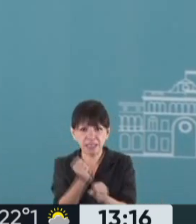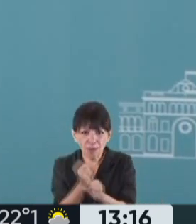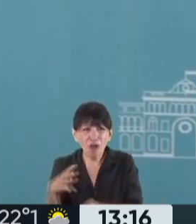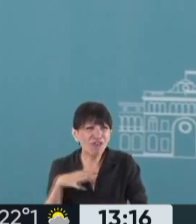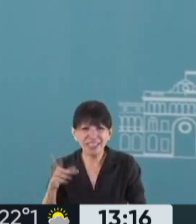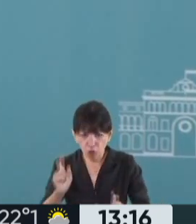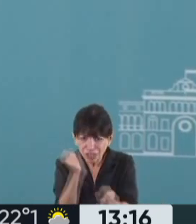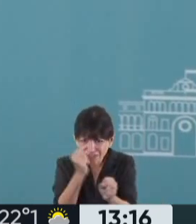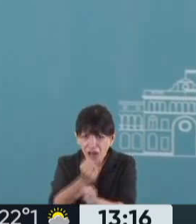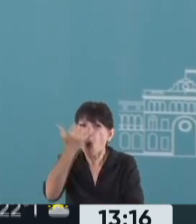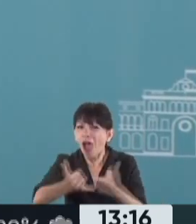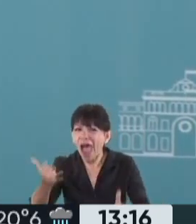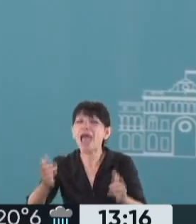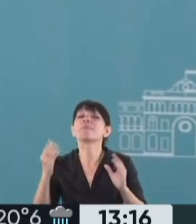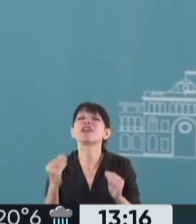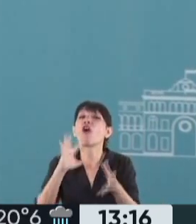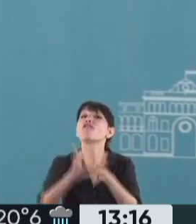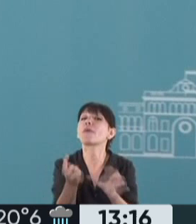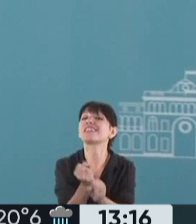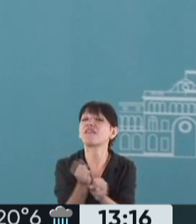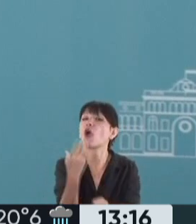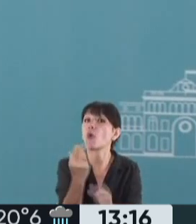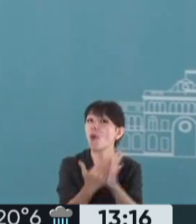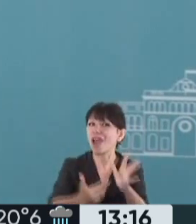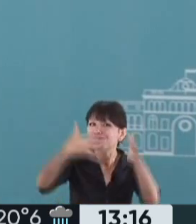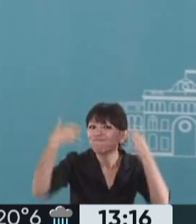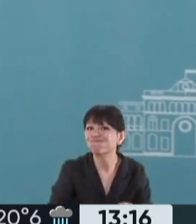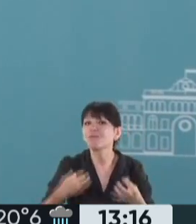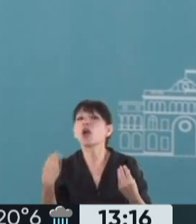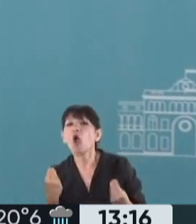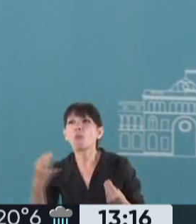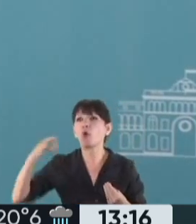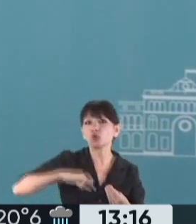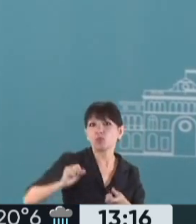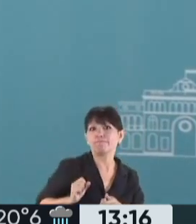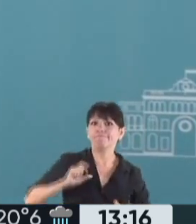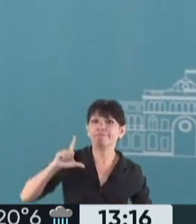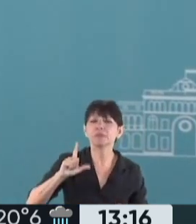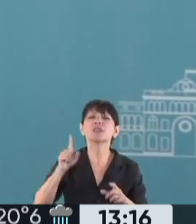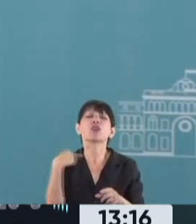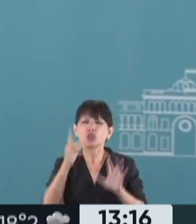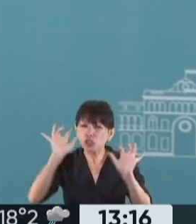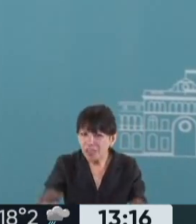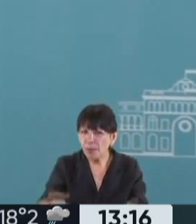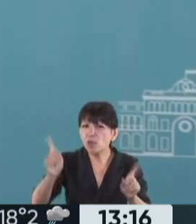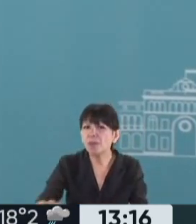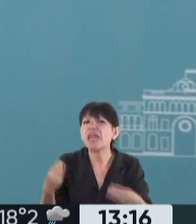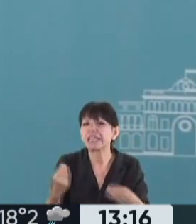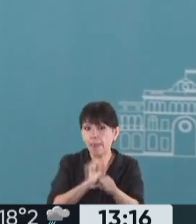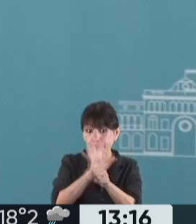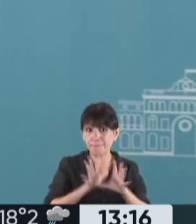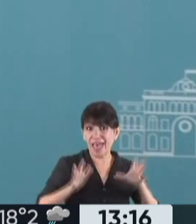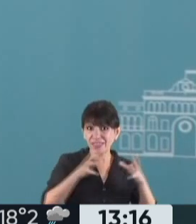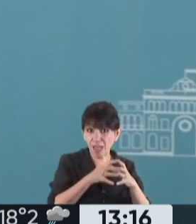que falta es que ese trabajo sea formal o que ese trabajo tenga más ingresos. Y también sabemos que tanto en la pandemia como en esta situación,